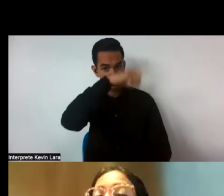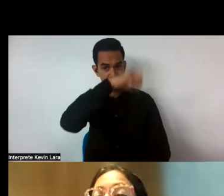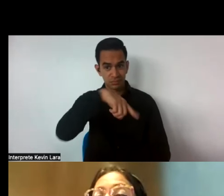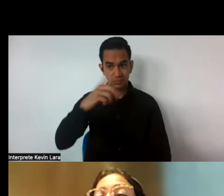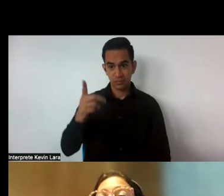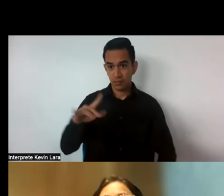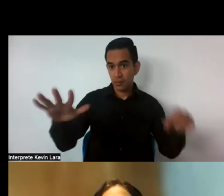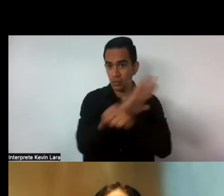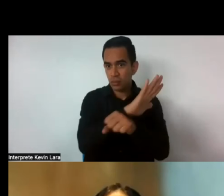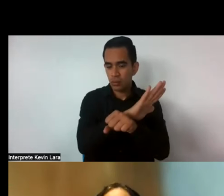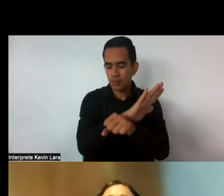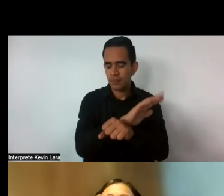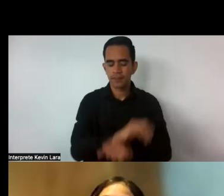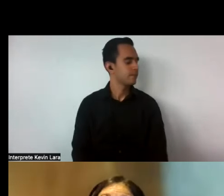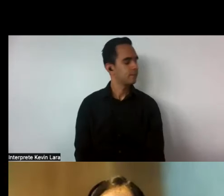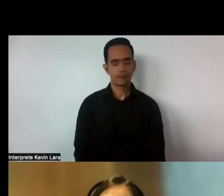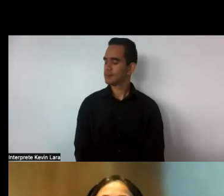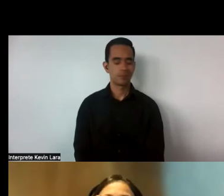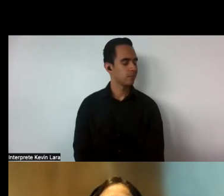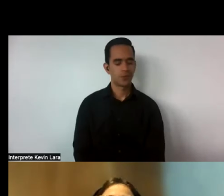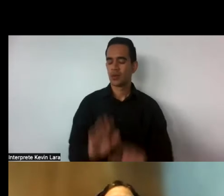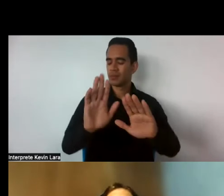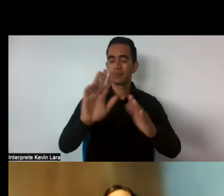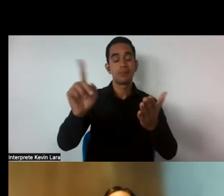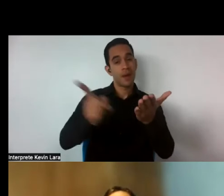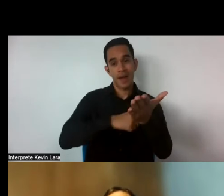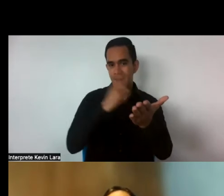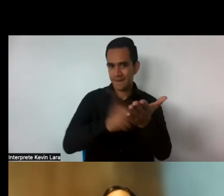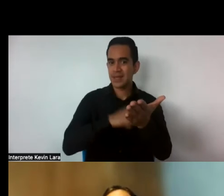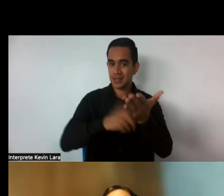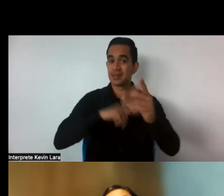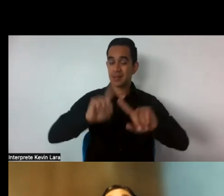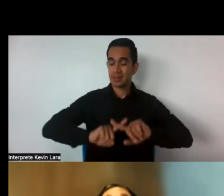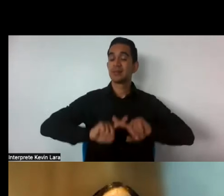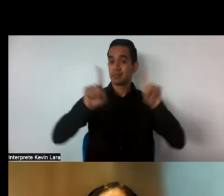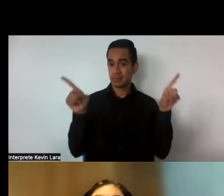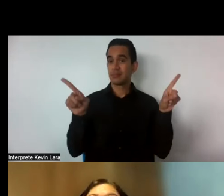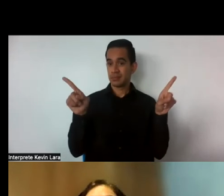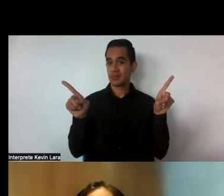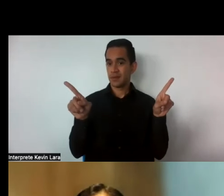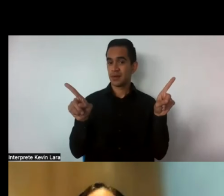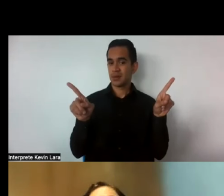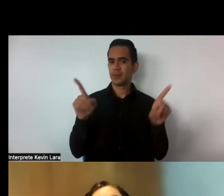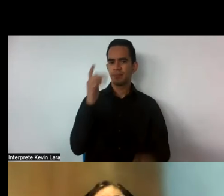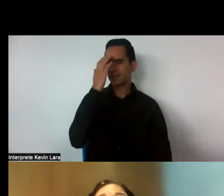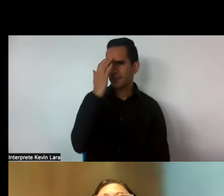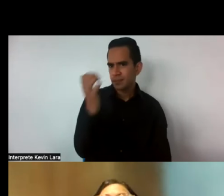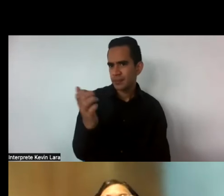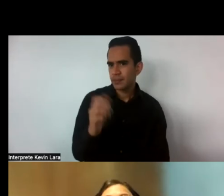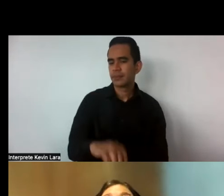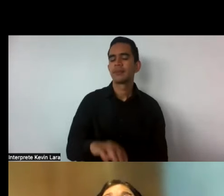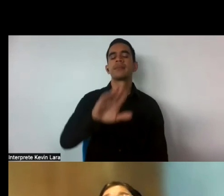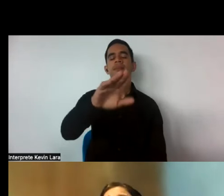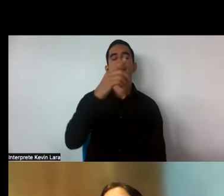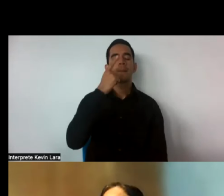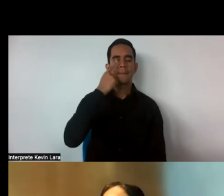nos vamos a dar el permiso de explorar esto que le estoy diciendo. Por lo general, lo que sí podemos